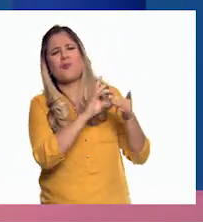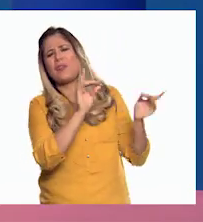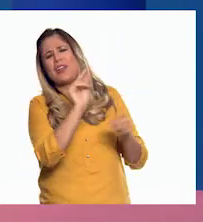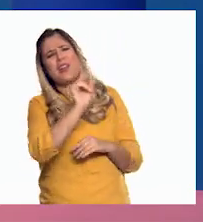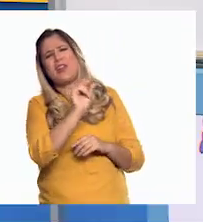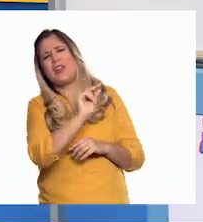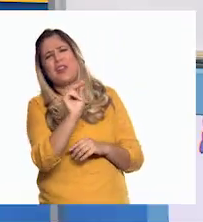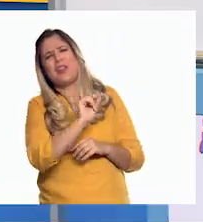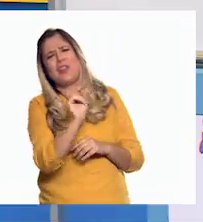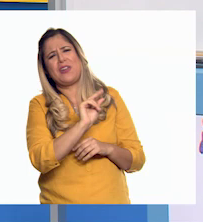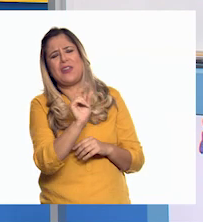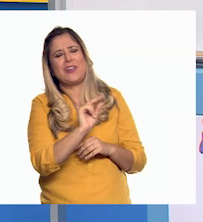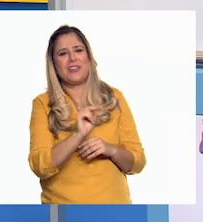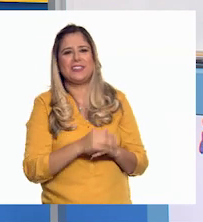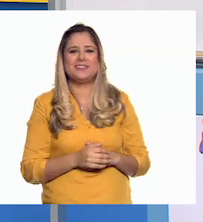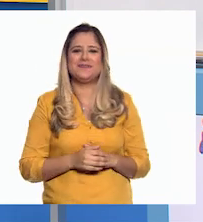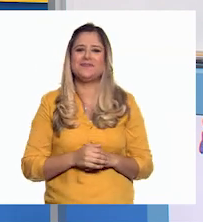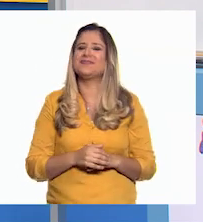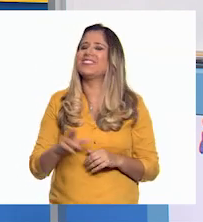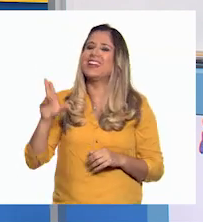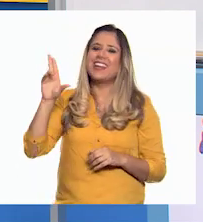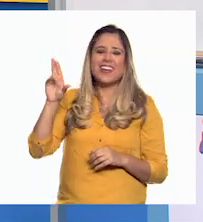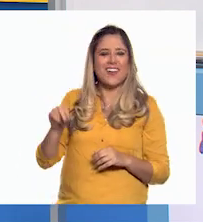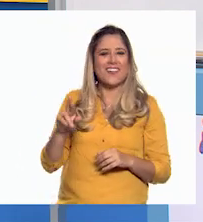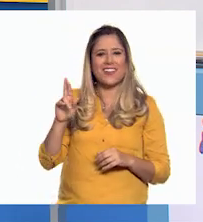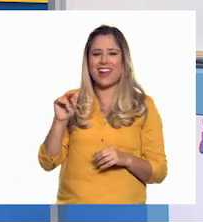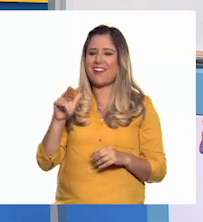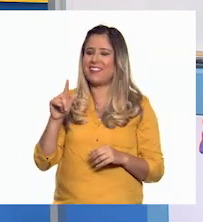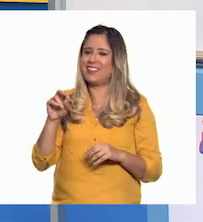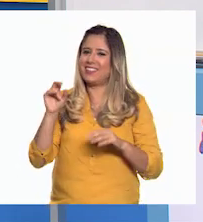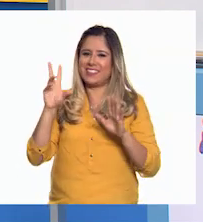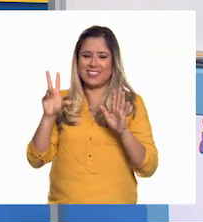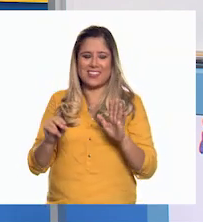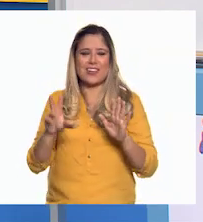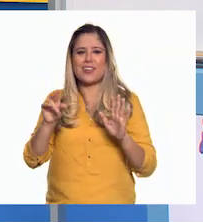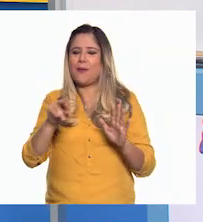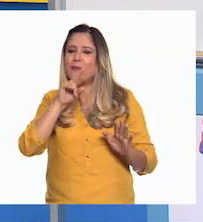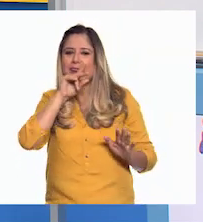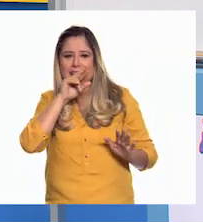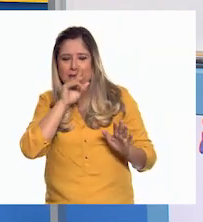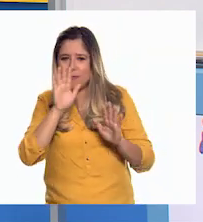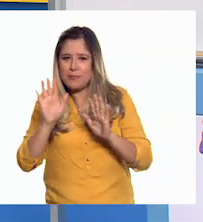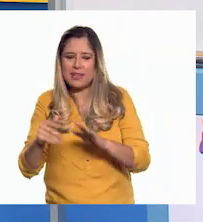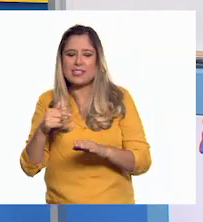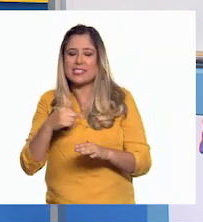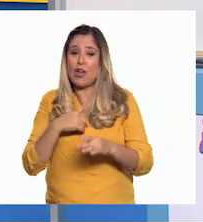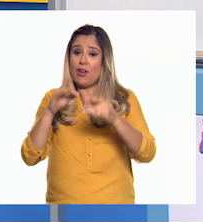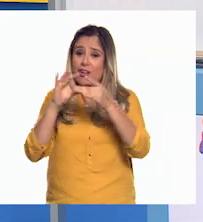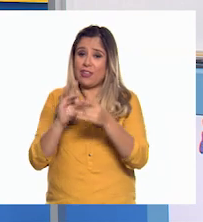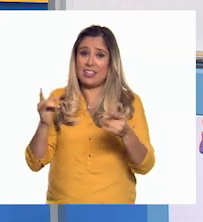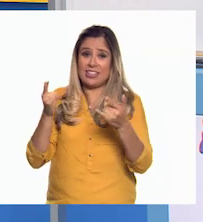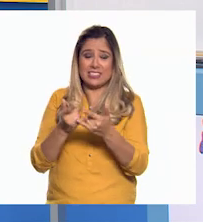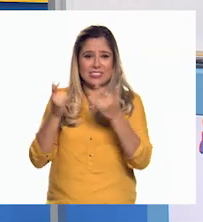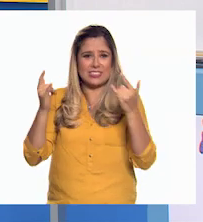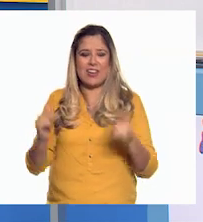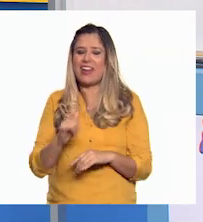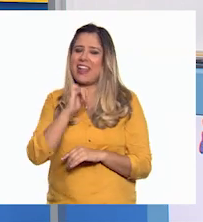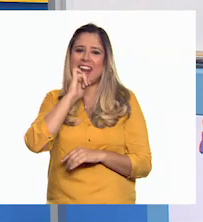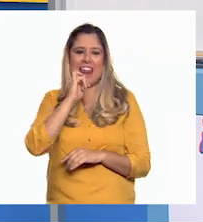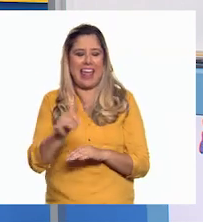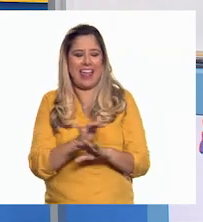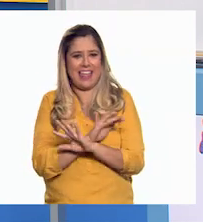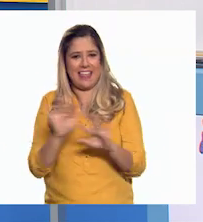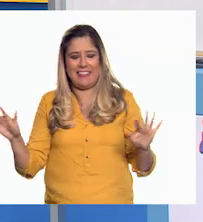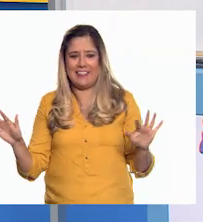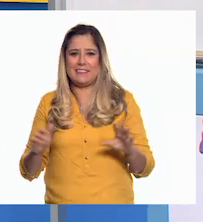favor. No. No, Raulito, para nada. No te preocupes, no voy a contar ni de este cuento